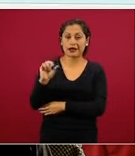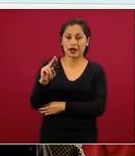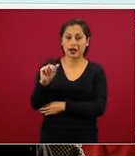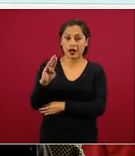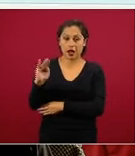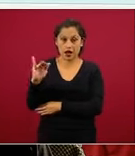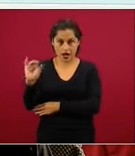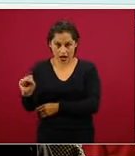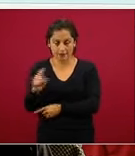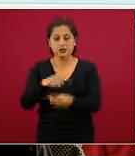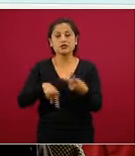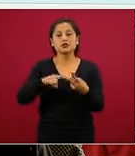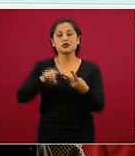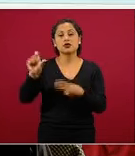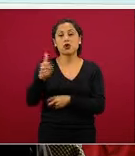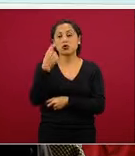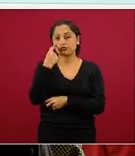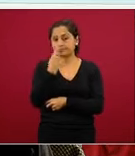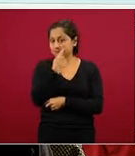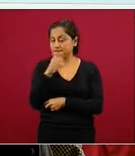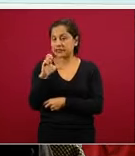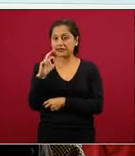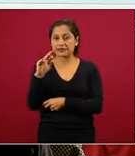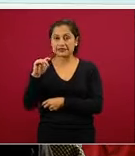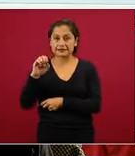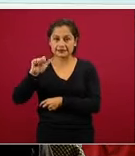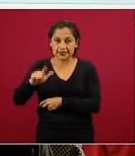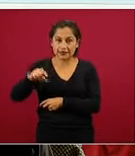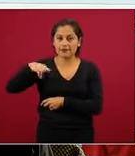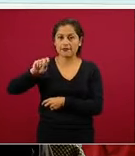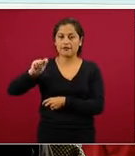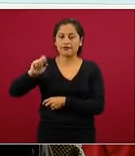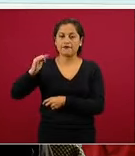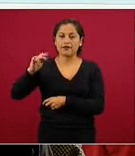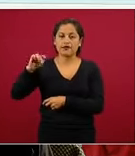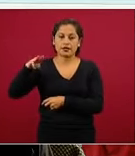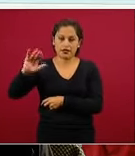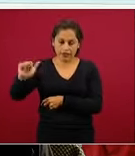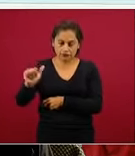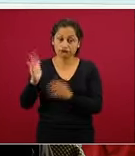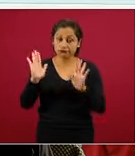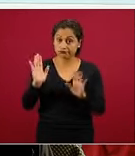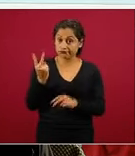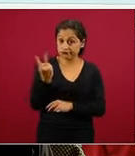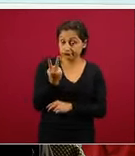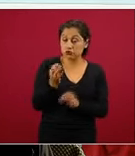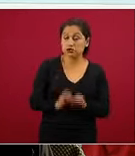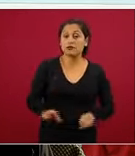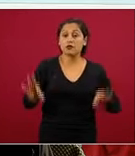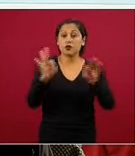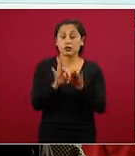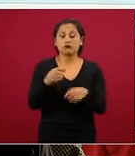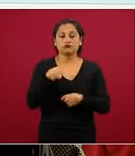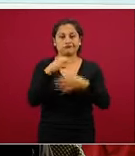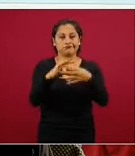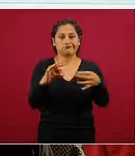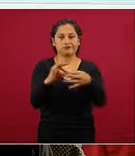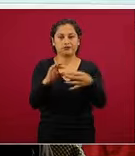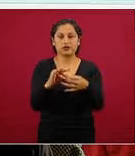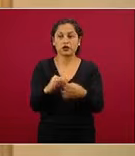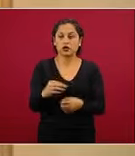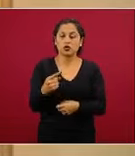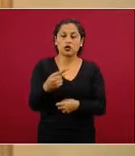hablaré también sobre el cristal metanfetamina. Es importante comentarles que la mayoría de las sustancias, y aplica para las que